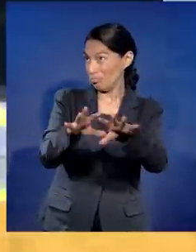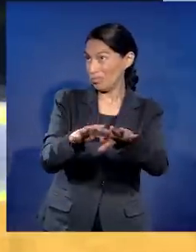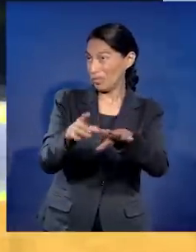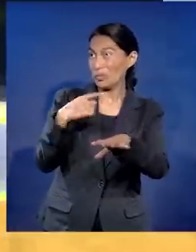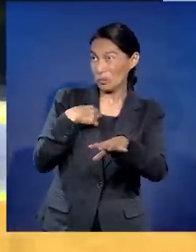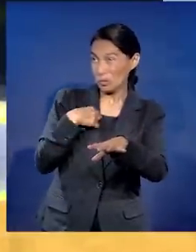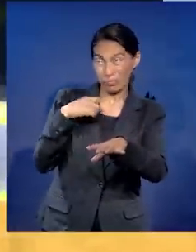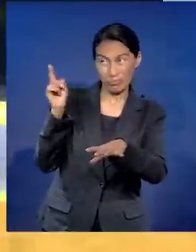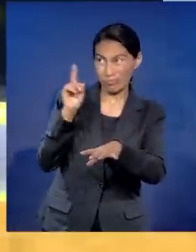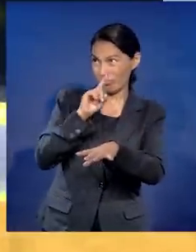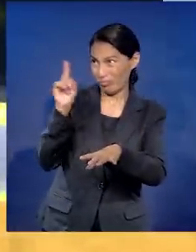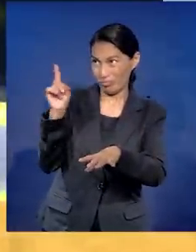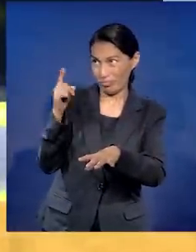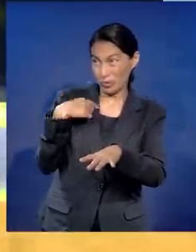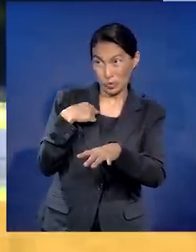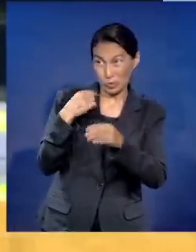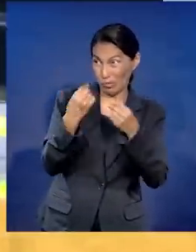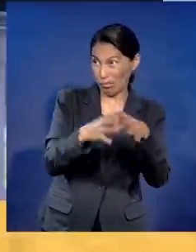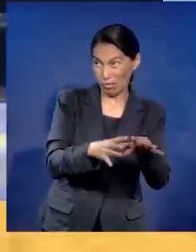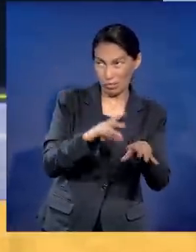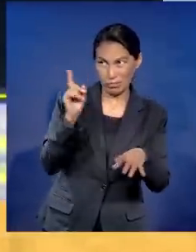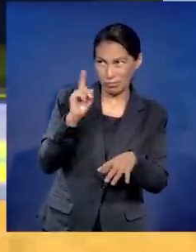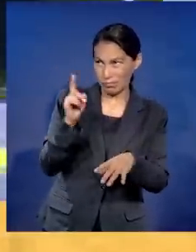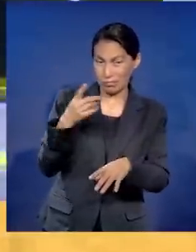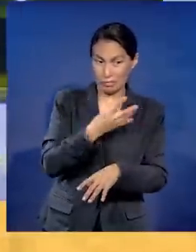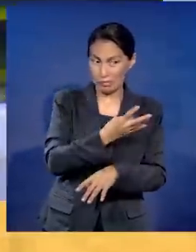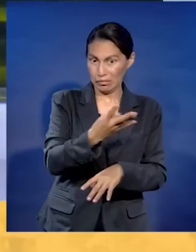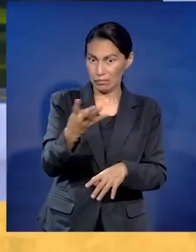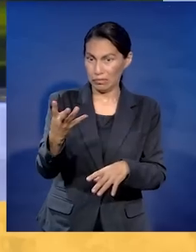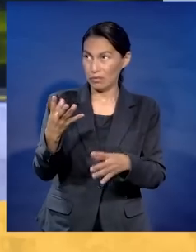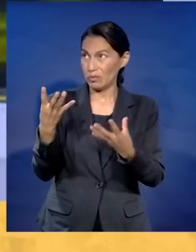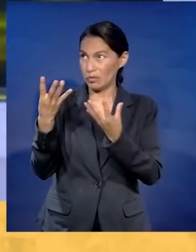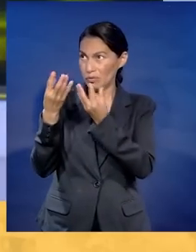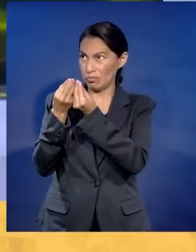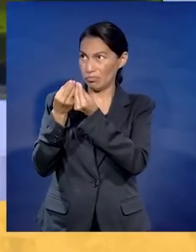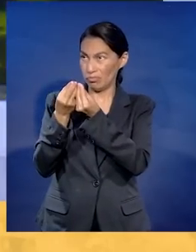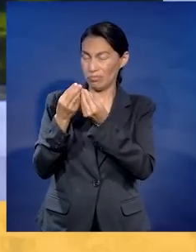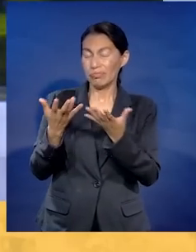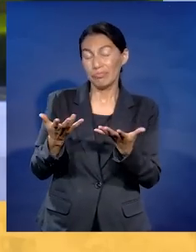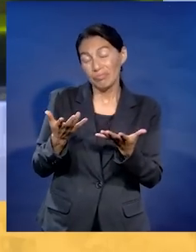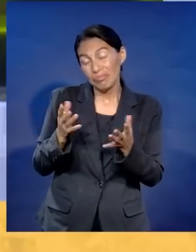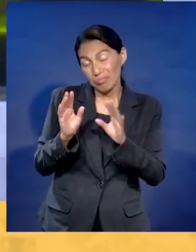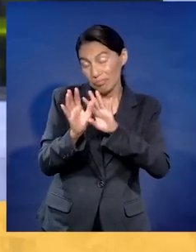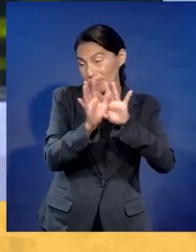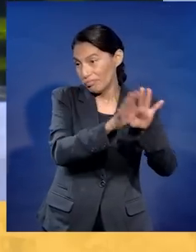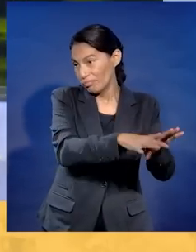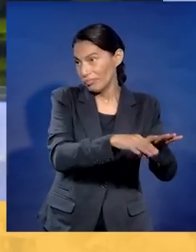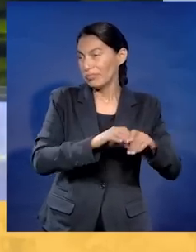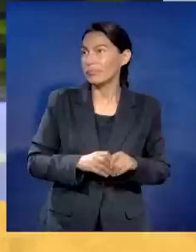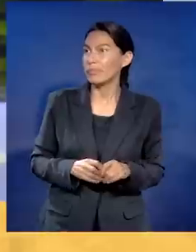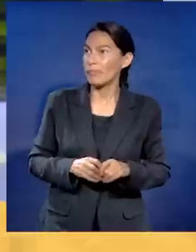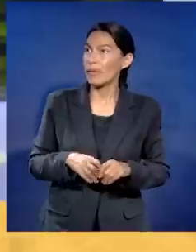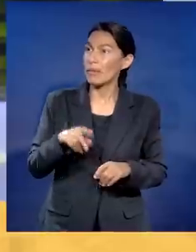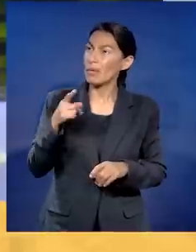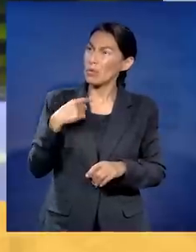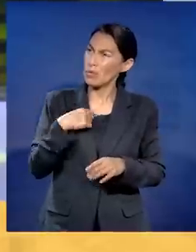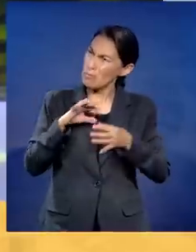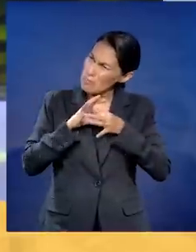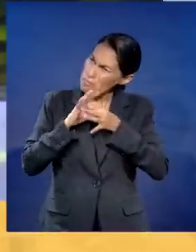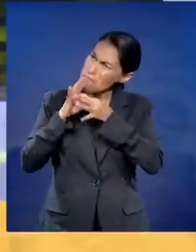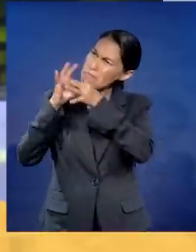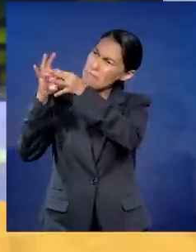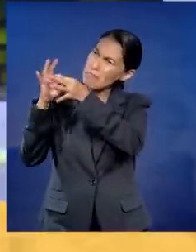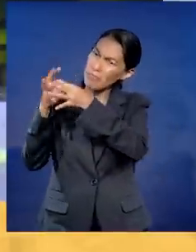conozco como son, te dejan, yo no. A la cárcel y a la muerte, igual que un esposo, hasta que la muerte nos separe.